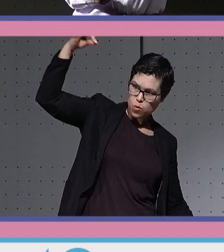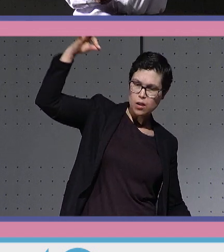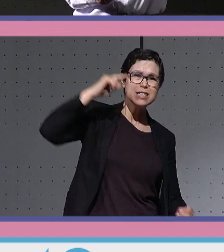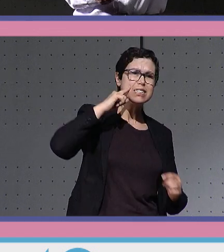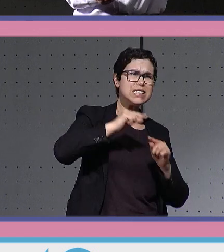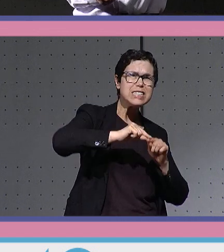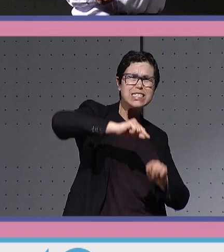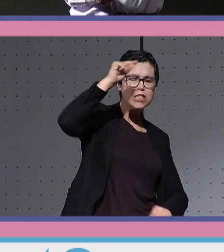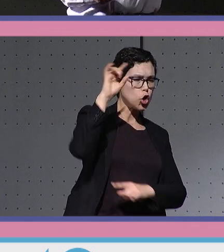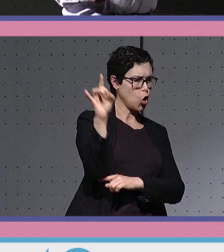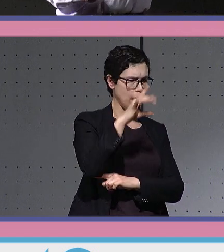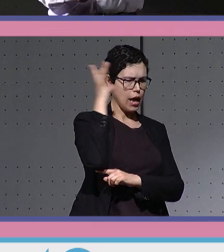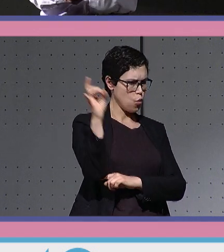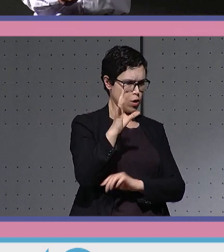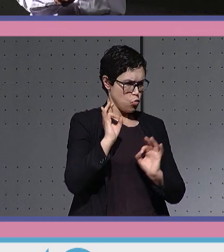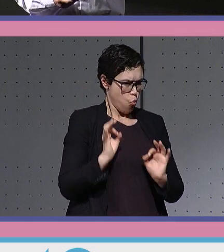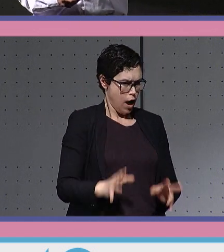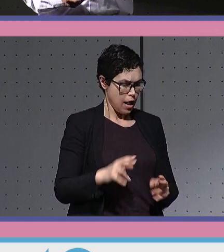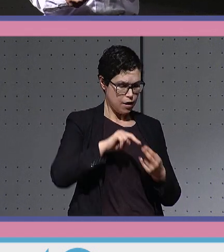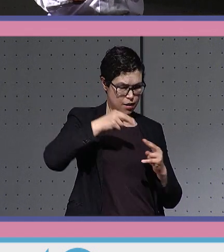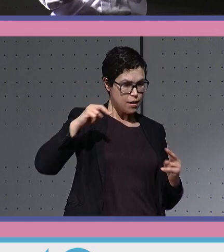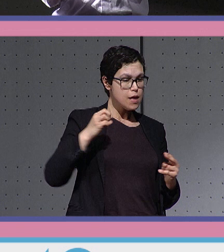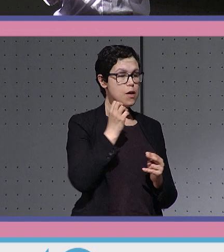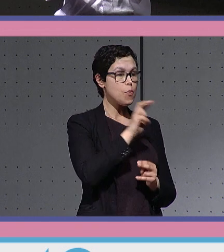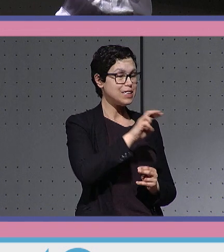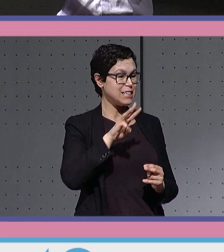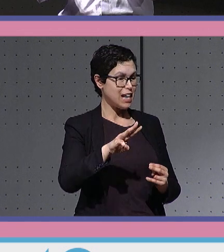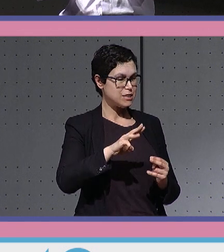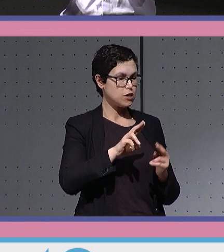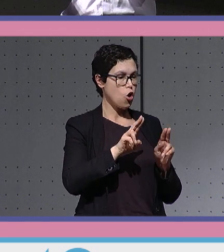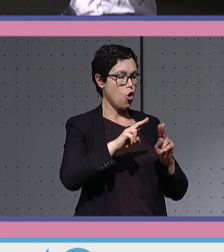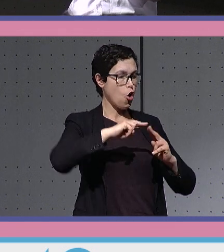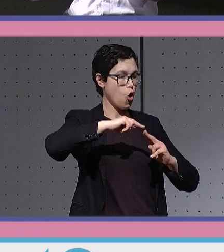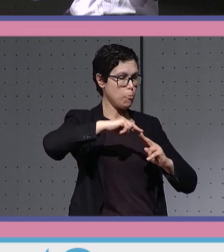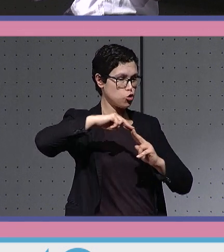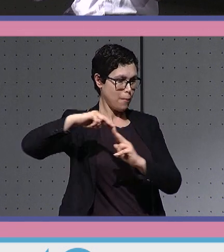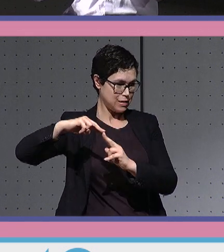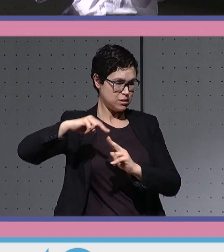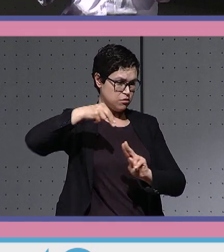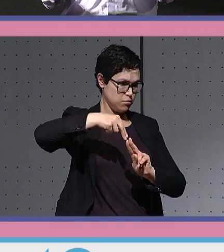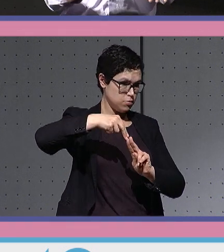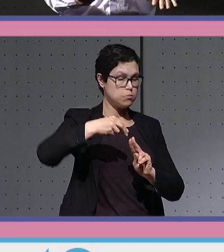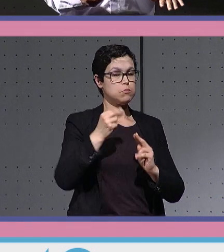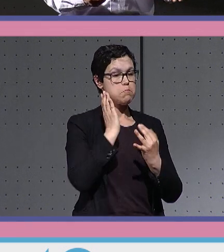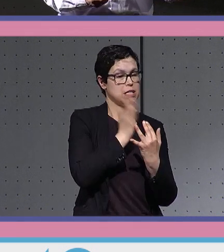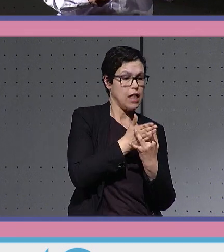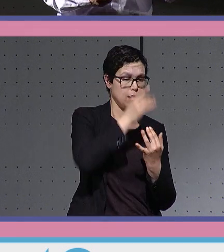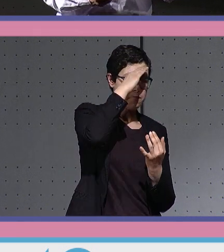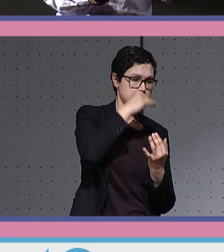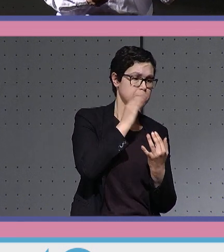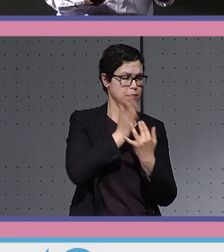llamamos cromosomas. Son 23 pares de cromosomas, porque siempre es un tomo del padre y otro tomo de la madre.